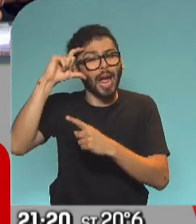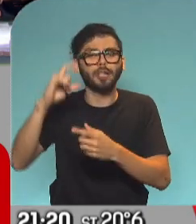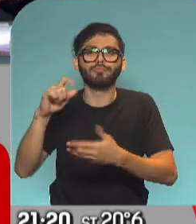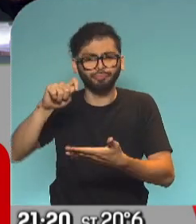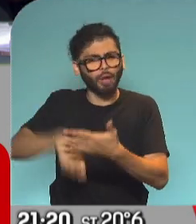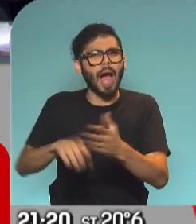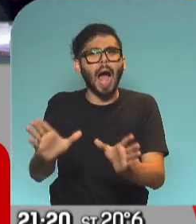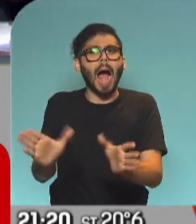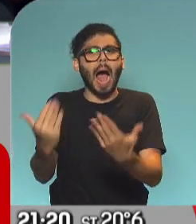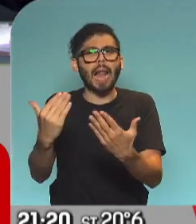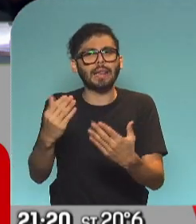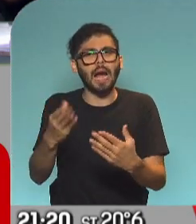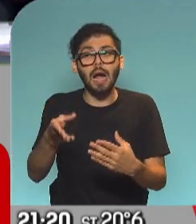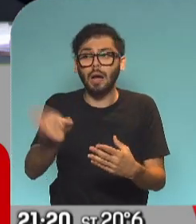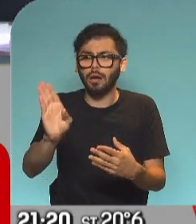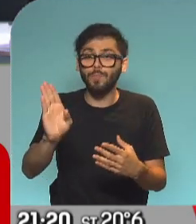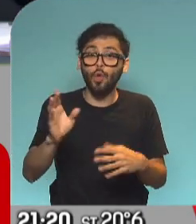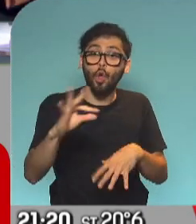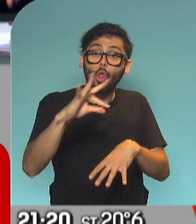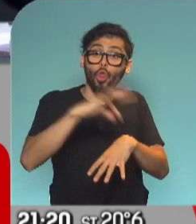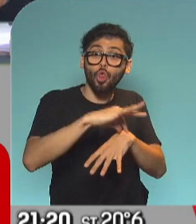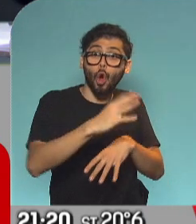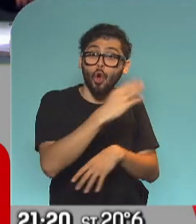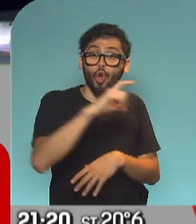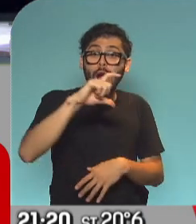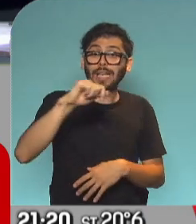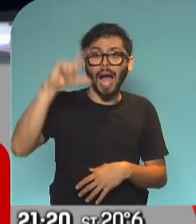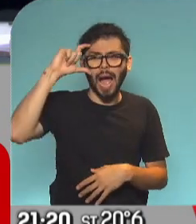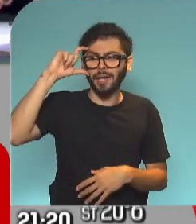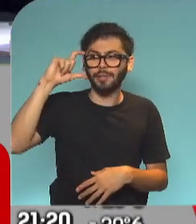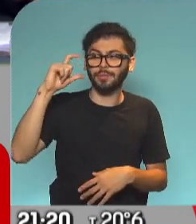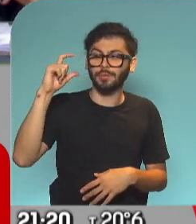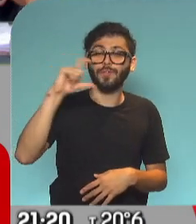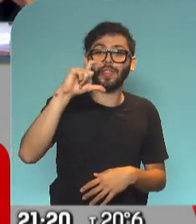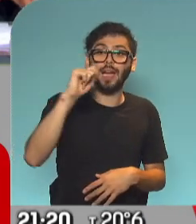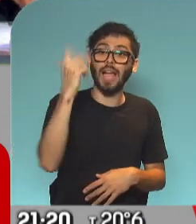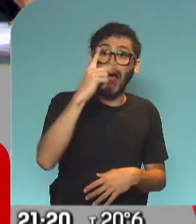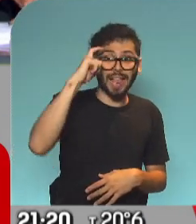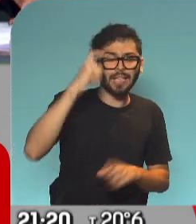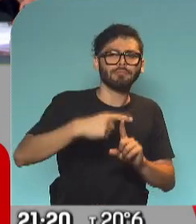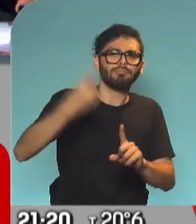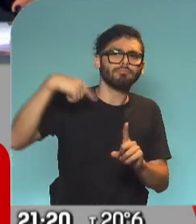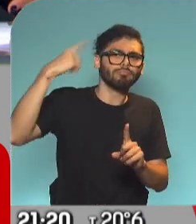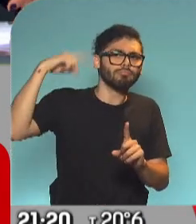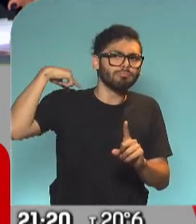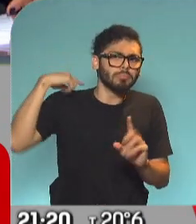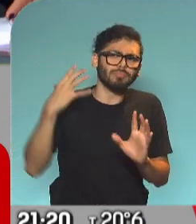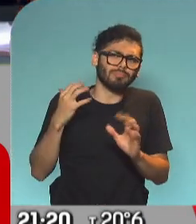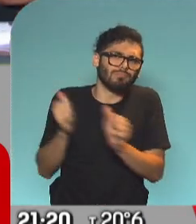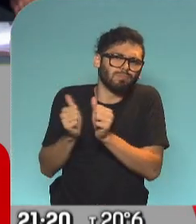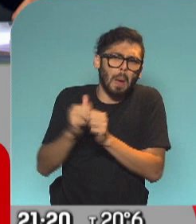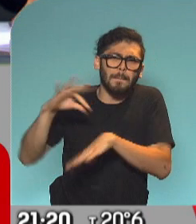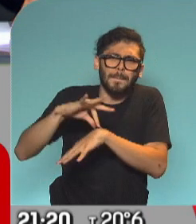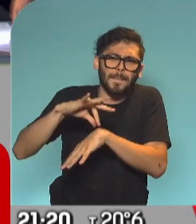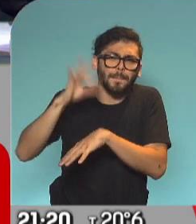alta a Diego Armando Maradona, el doctor Cae, quien lo atendió durante toda su vida y en todos los episodios anteriores, dijo no estaba en condiciones de ser dado en